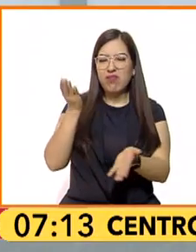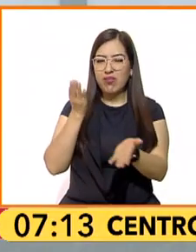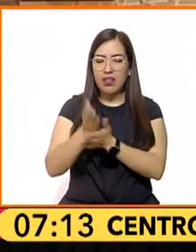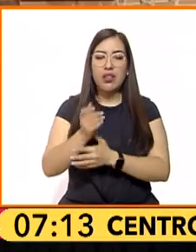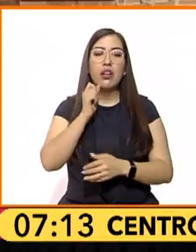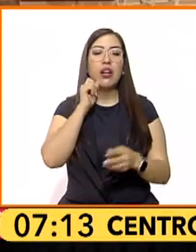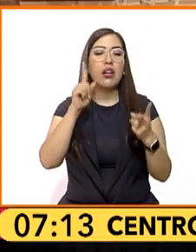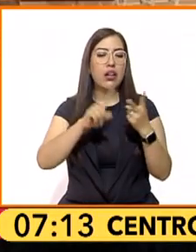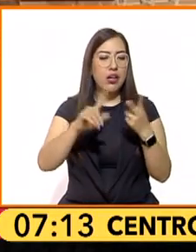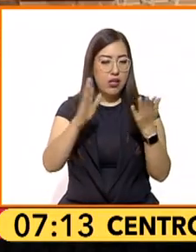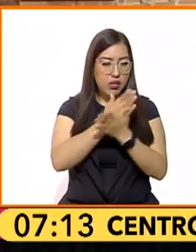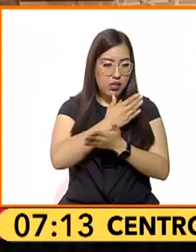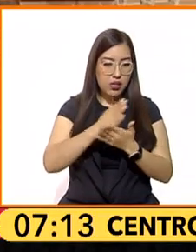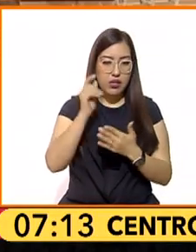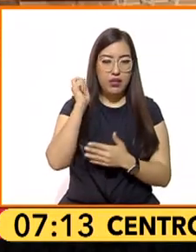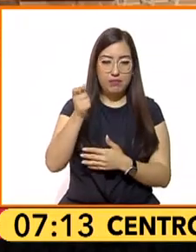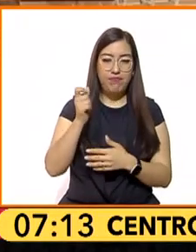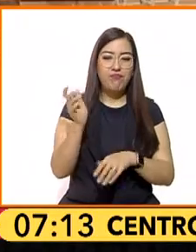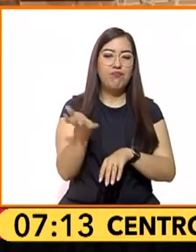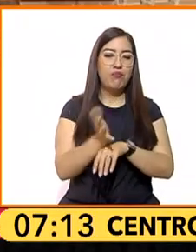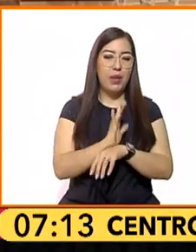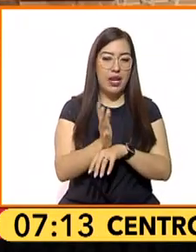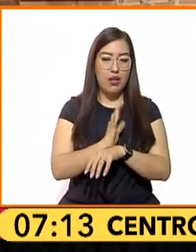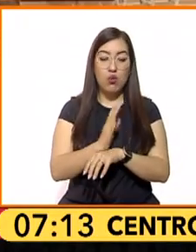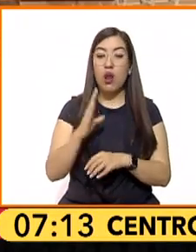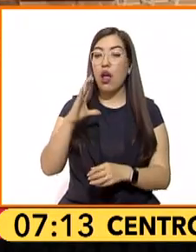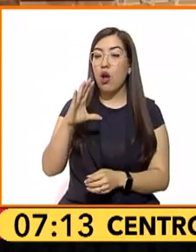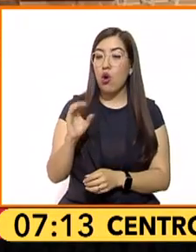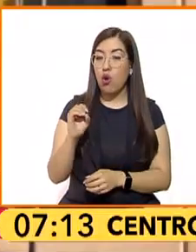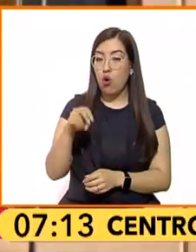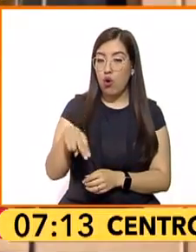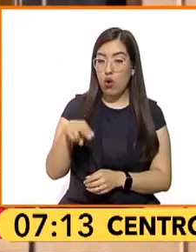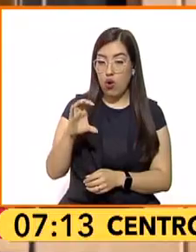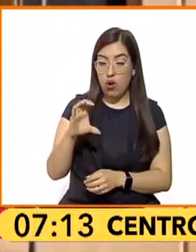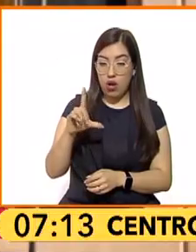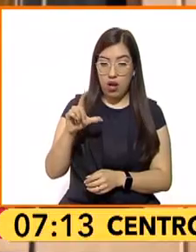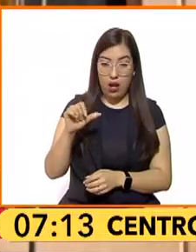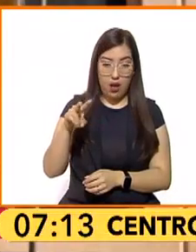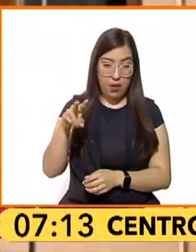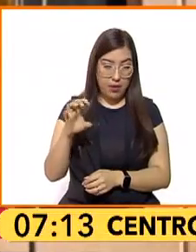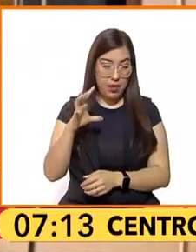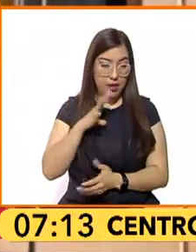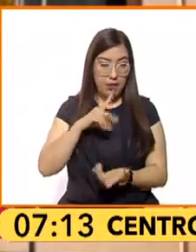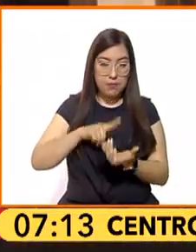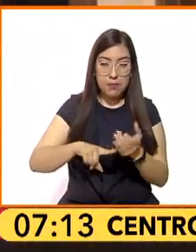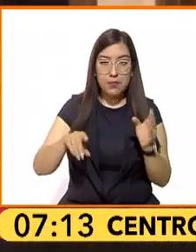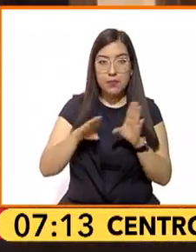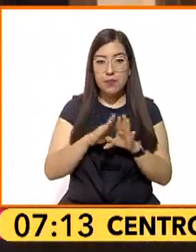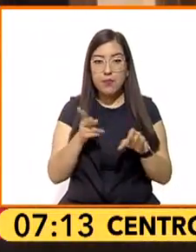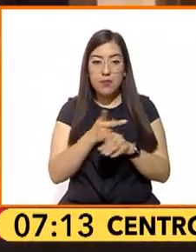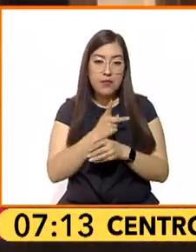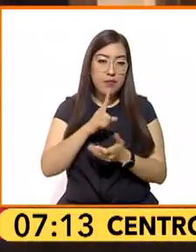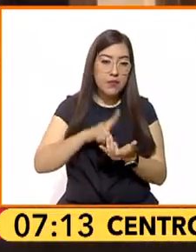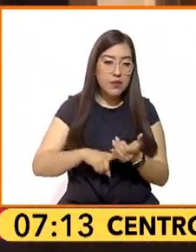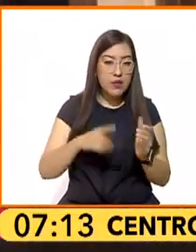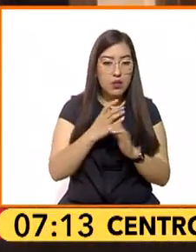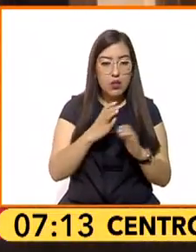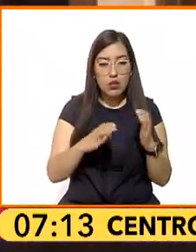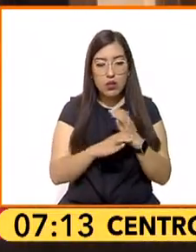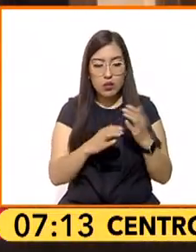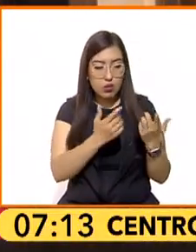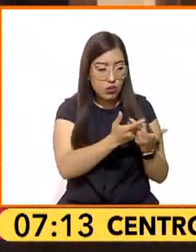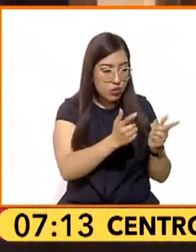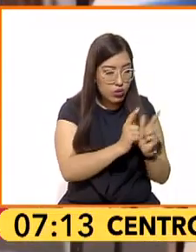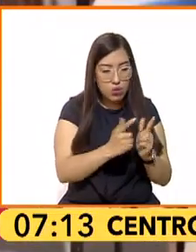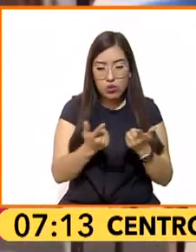también, la película del cónclave ha influido mucho, ¿no? Las intrigas y los pasajes y los grupos y